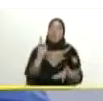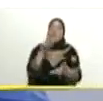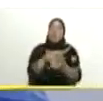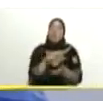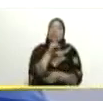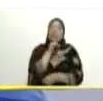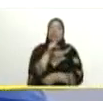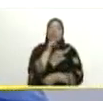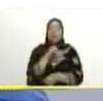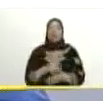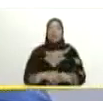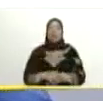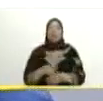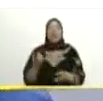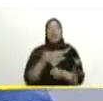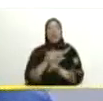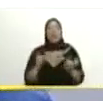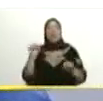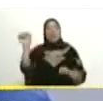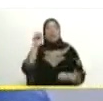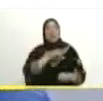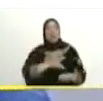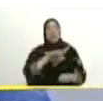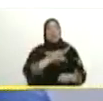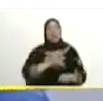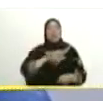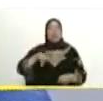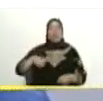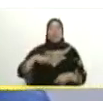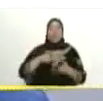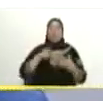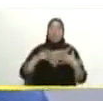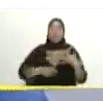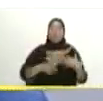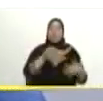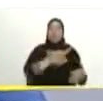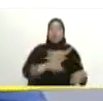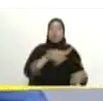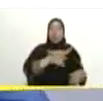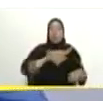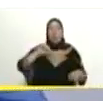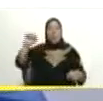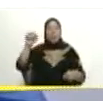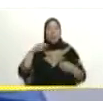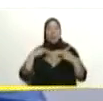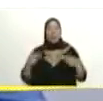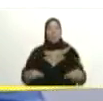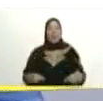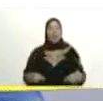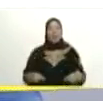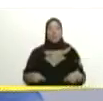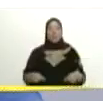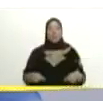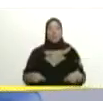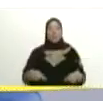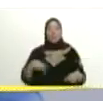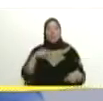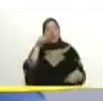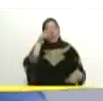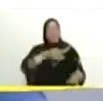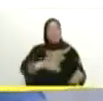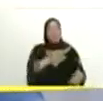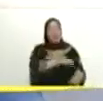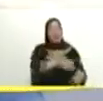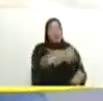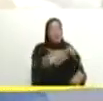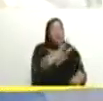popular, democracia socialista, con nuestro proyecto socialista, nuestro proyecto humanista, tiene que haber pueblo